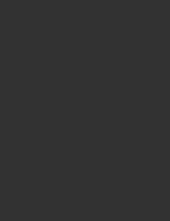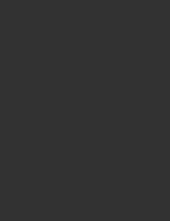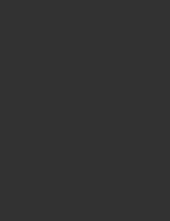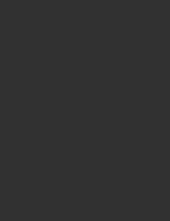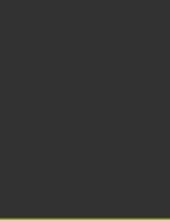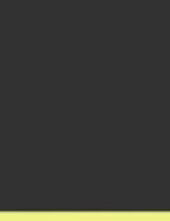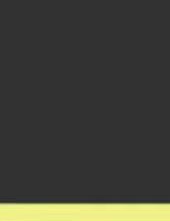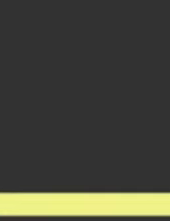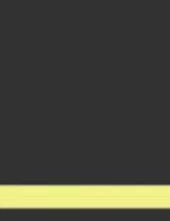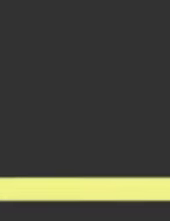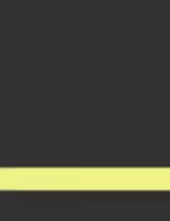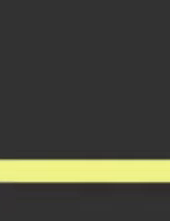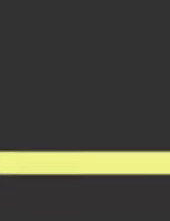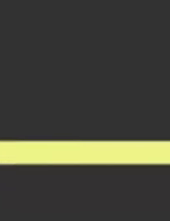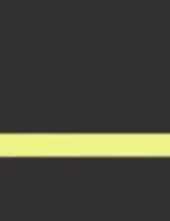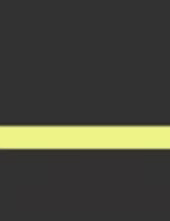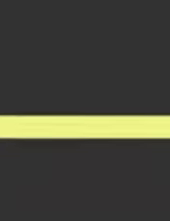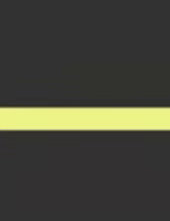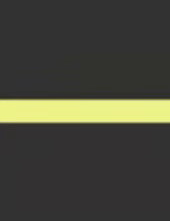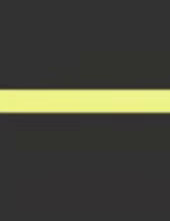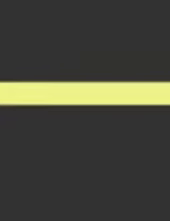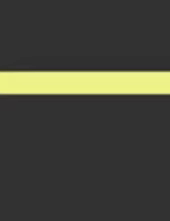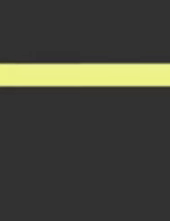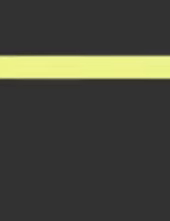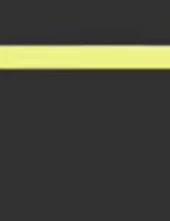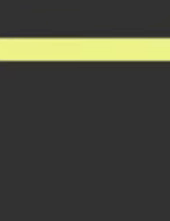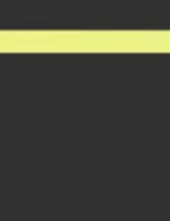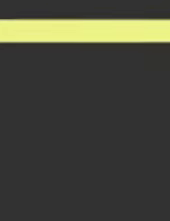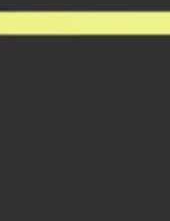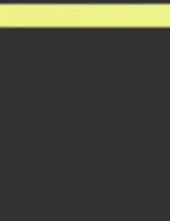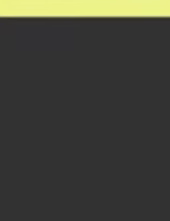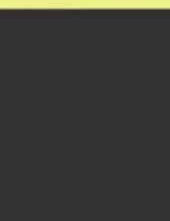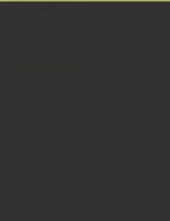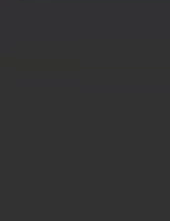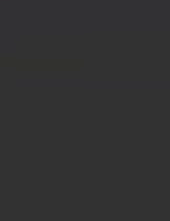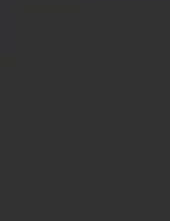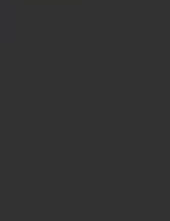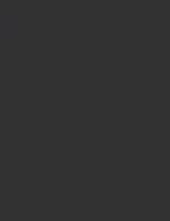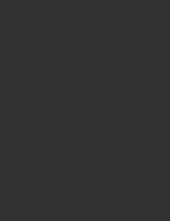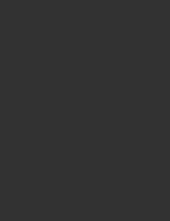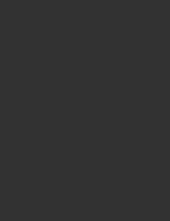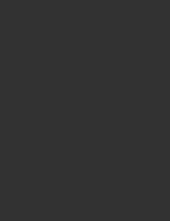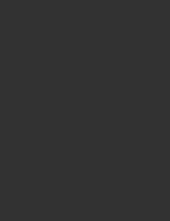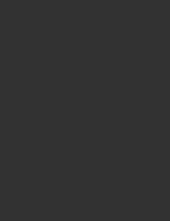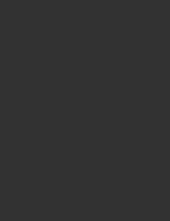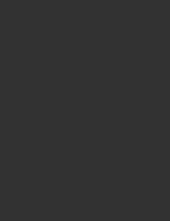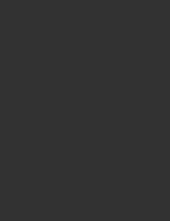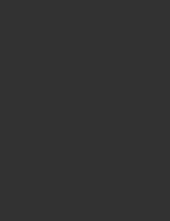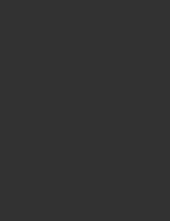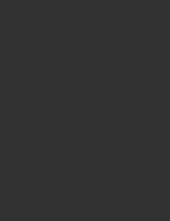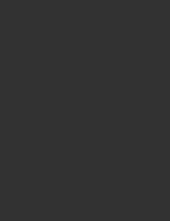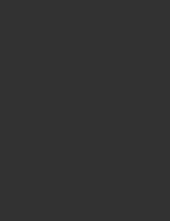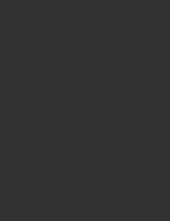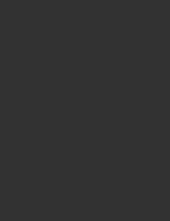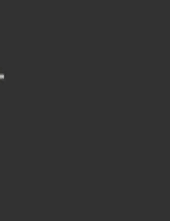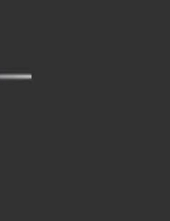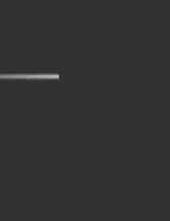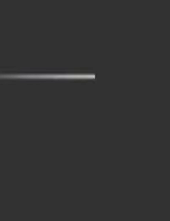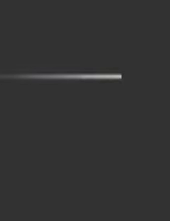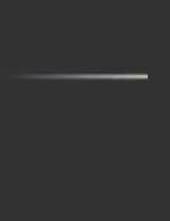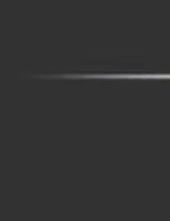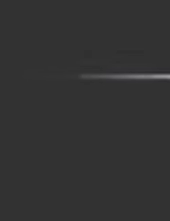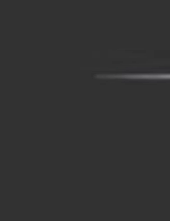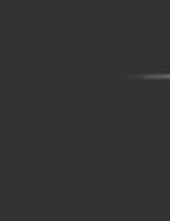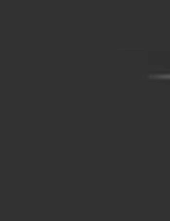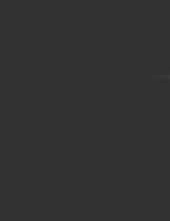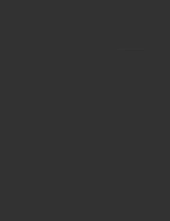detrás creo que eso es el factor común entre todas las cosas que uno puede dedicarle pasión y amor al final en la vida Lucas tú conoces directamente a uno